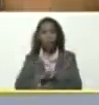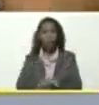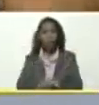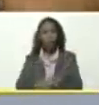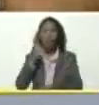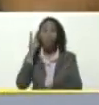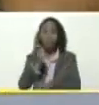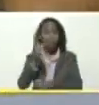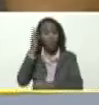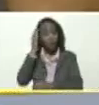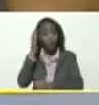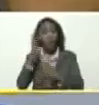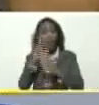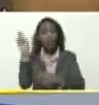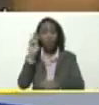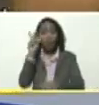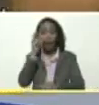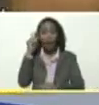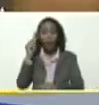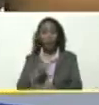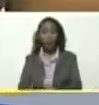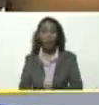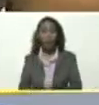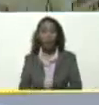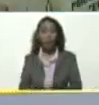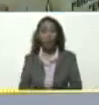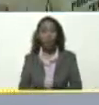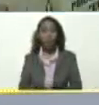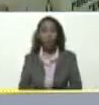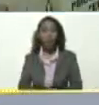deben saber los venezolanos y las venezolanas.